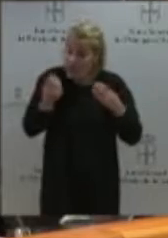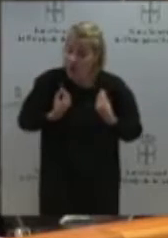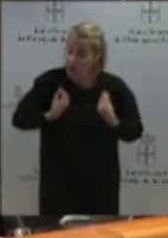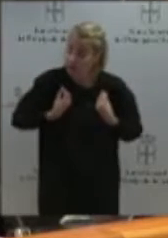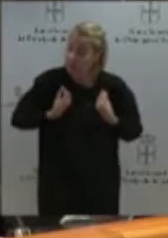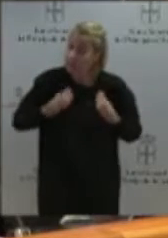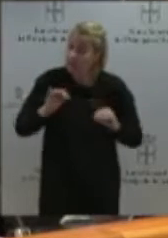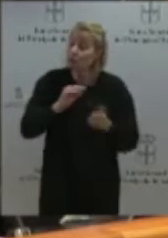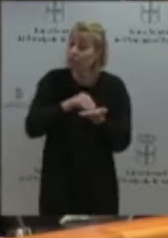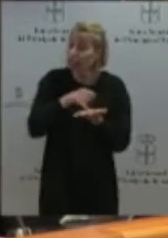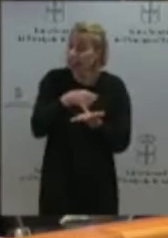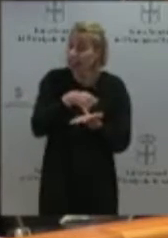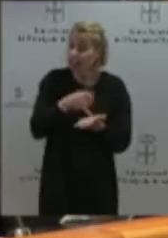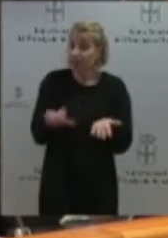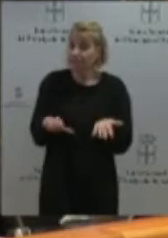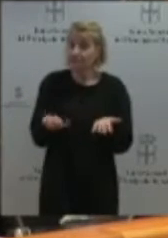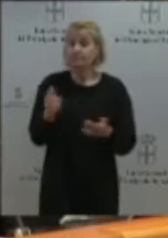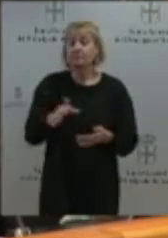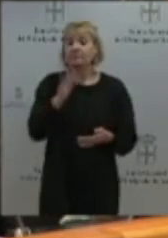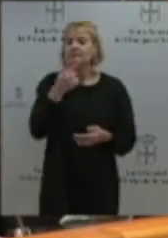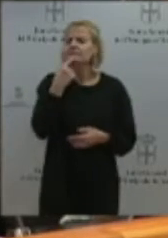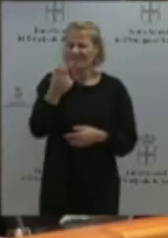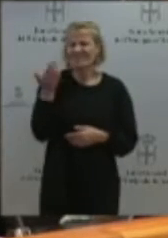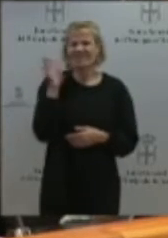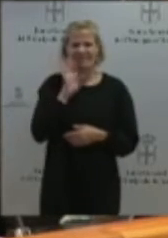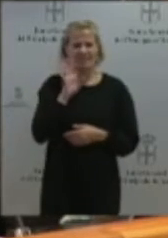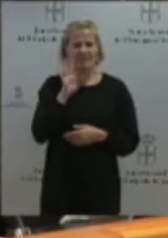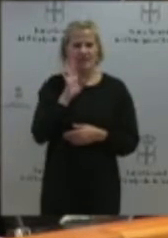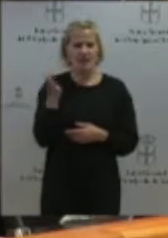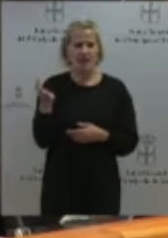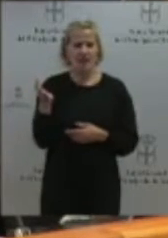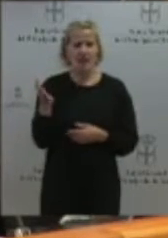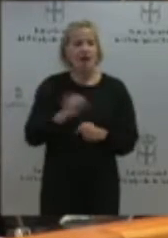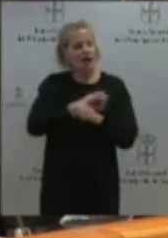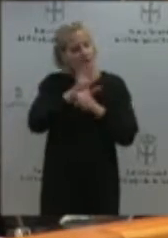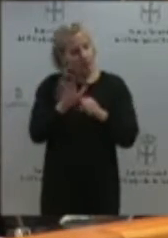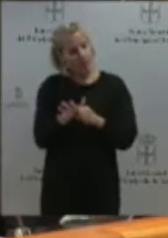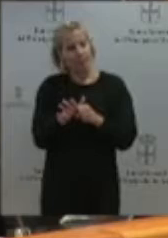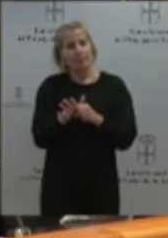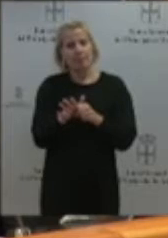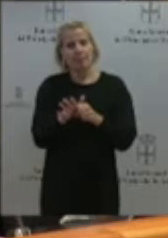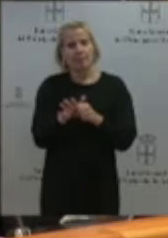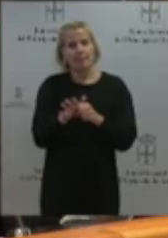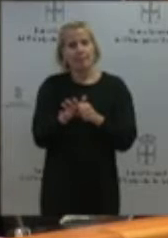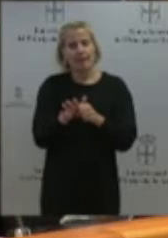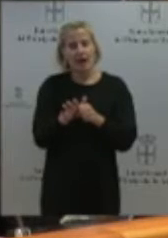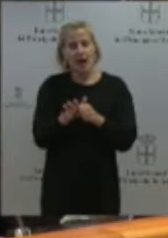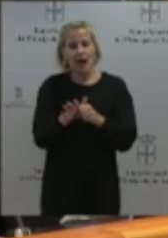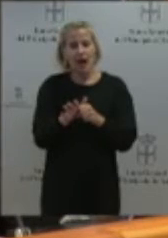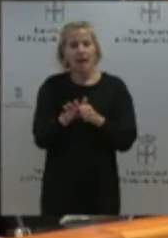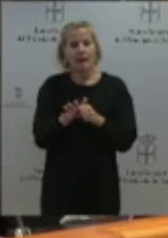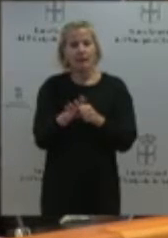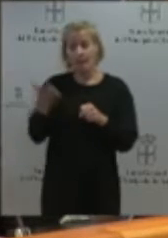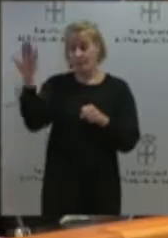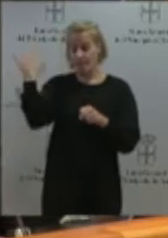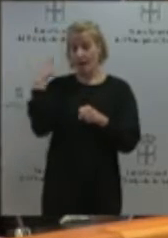también se lo habíamos dicho, pasa la pandemia, donde se ponían 900 profesores de refuerzo COVID y reducimos